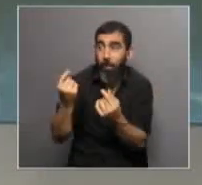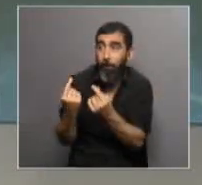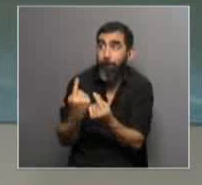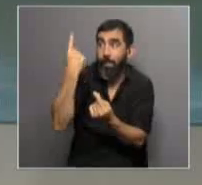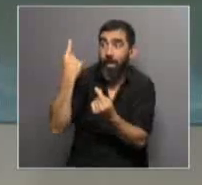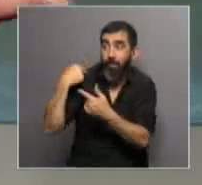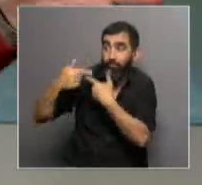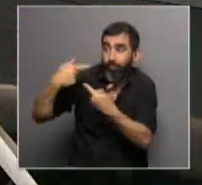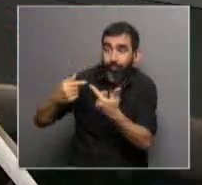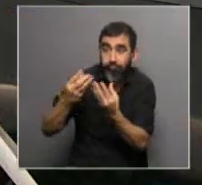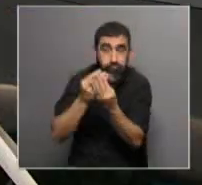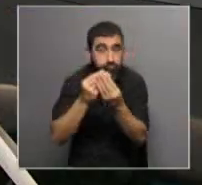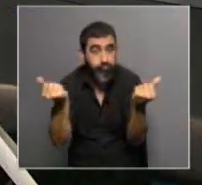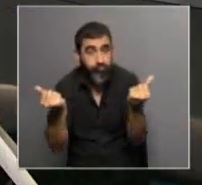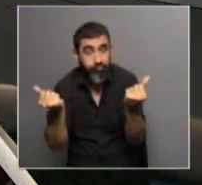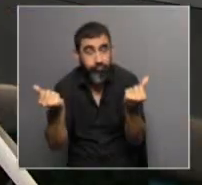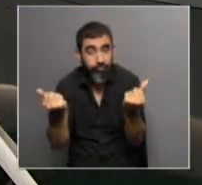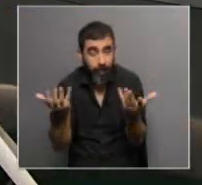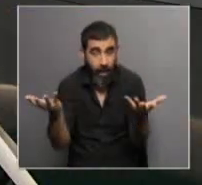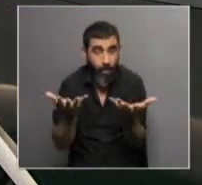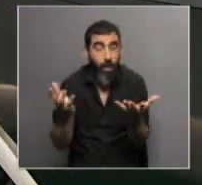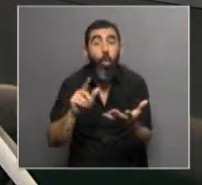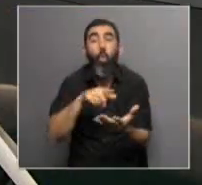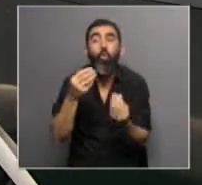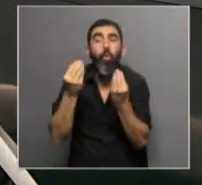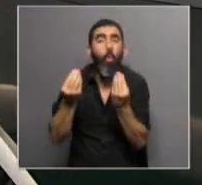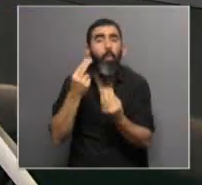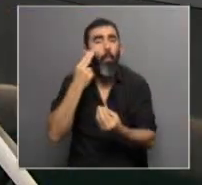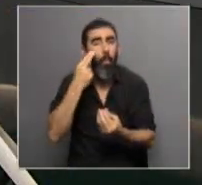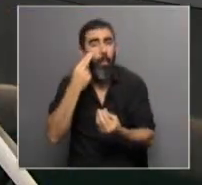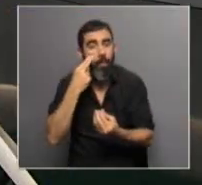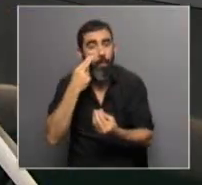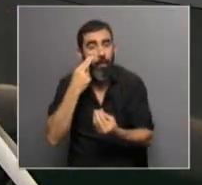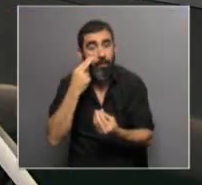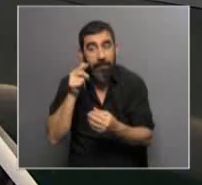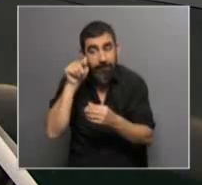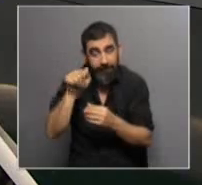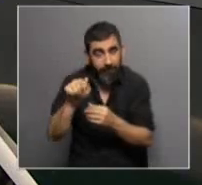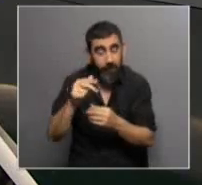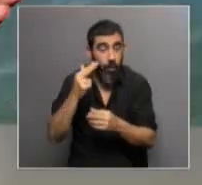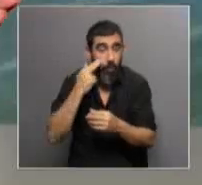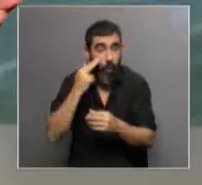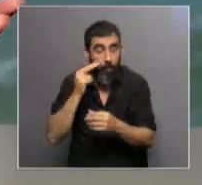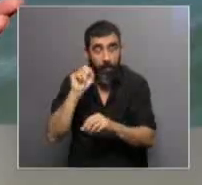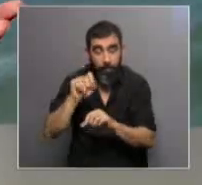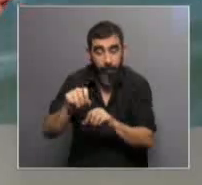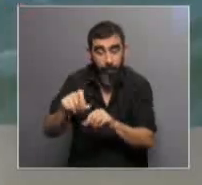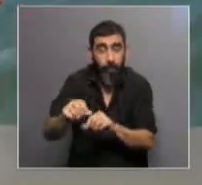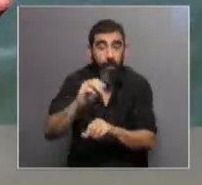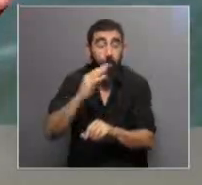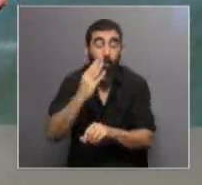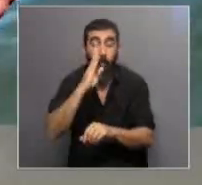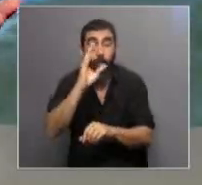no está todo corrido para de dónde vino el problema en parte vino a hacer eso en parte vino de la forestación del polonio